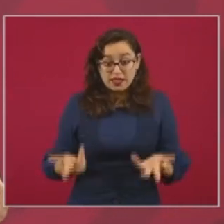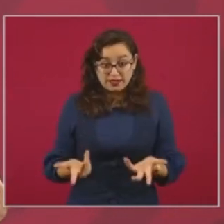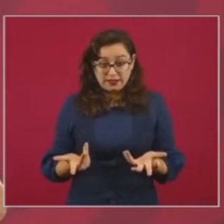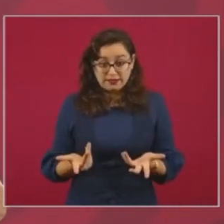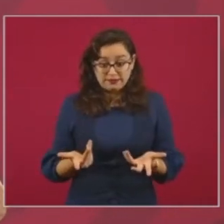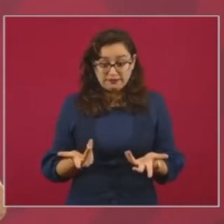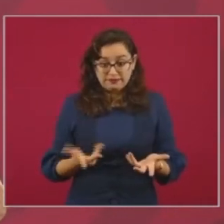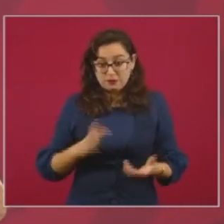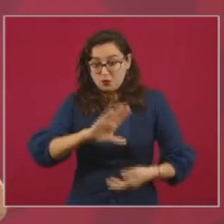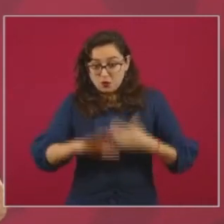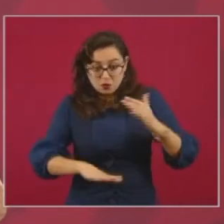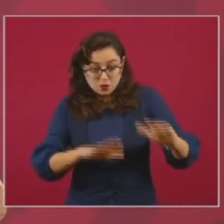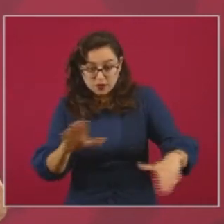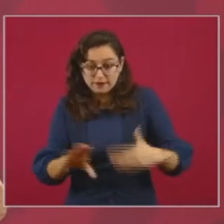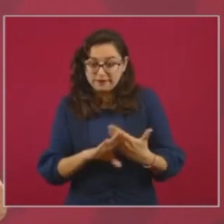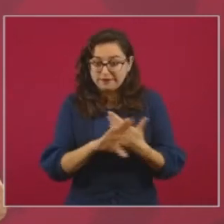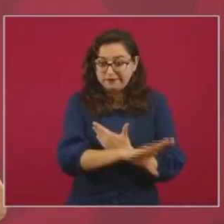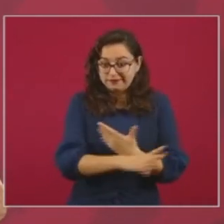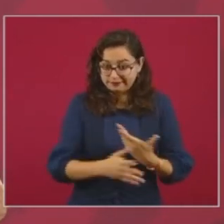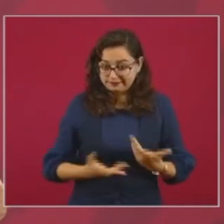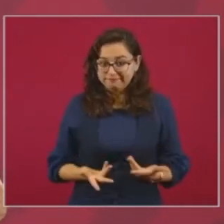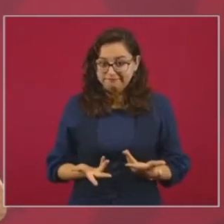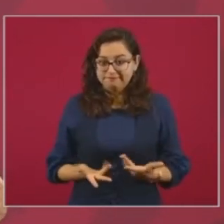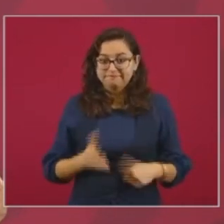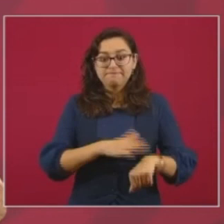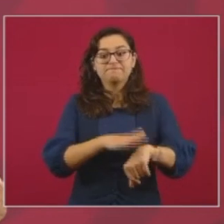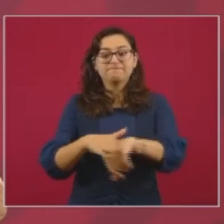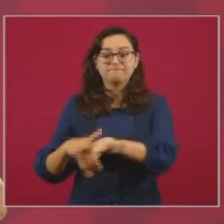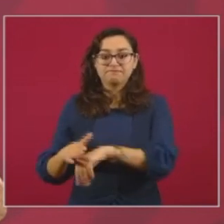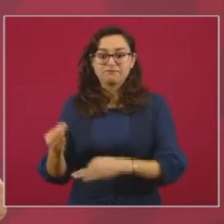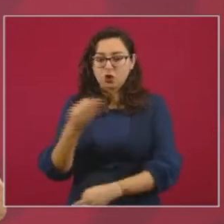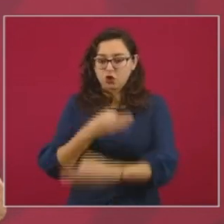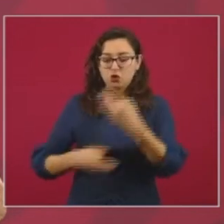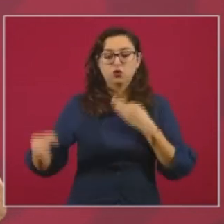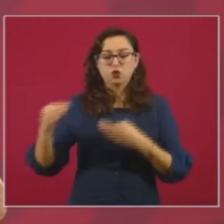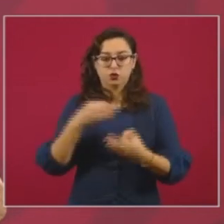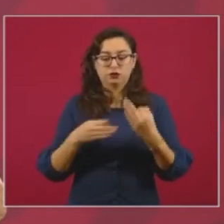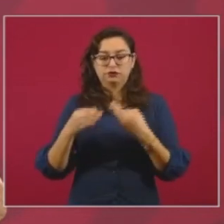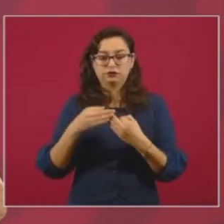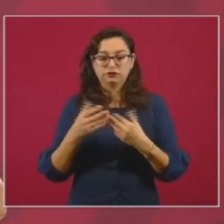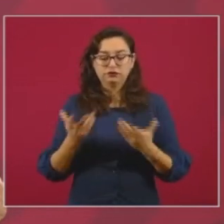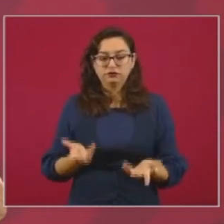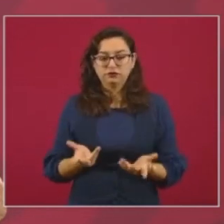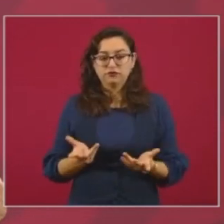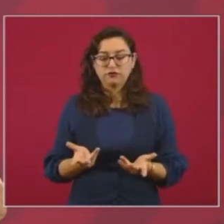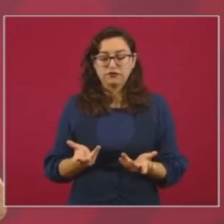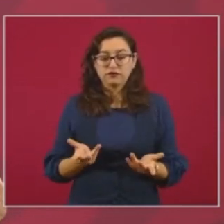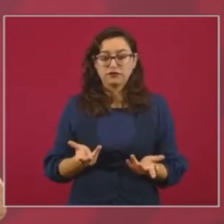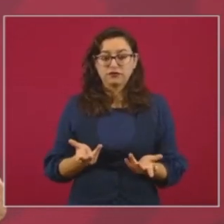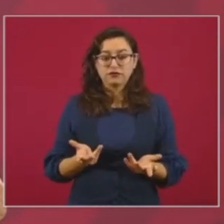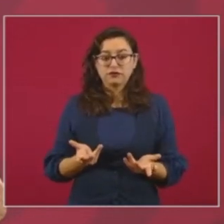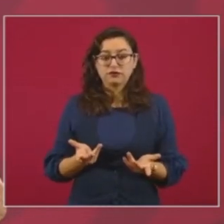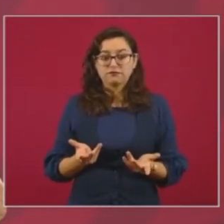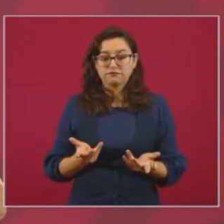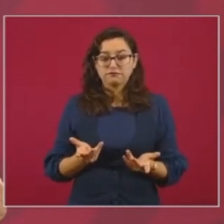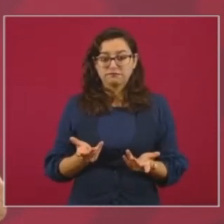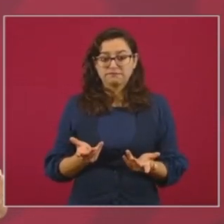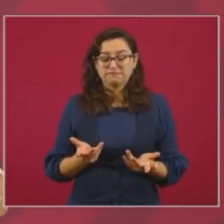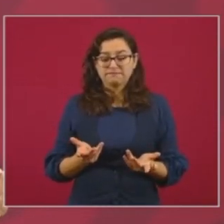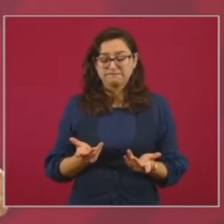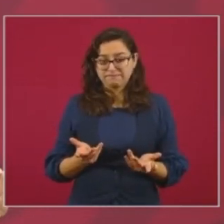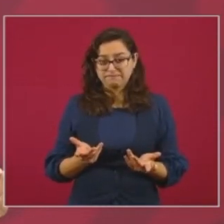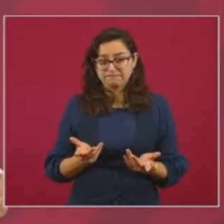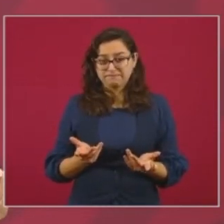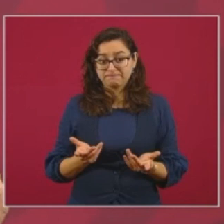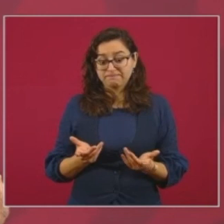llamado para que todos actuemos. Falta muy poco, por esto que hablaba